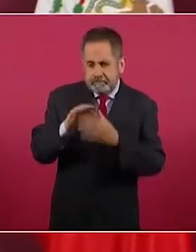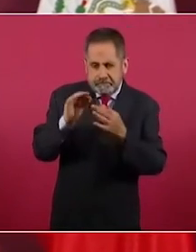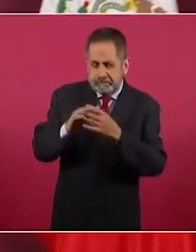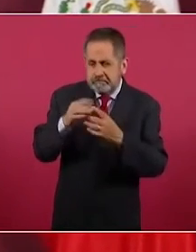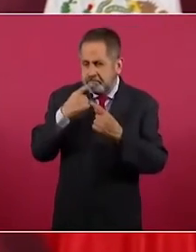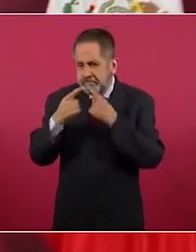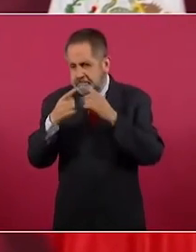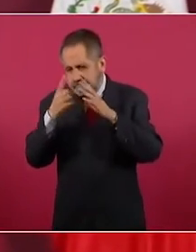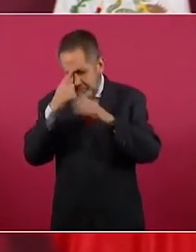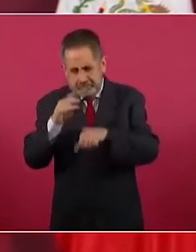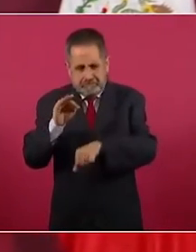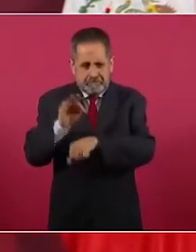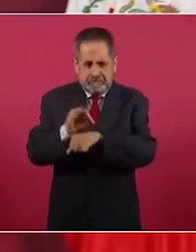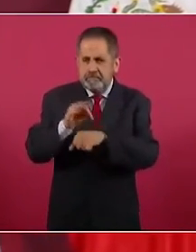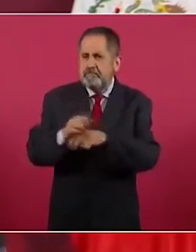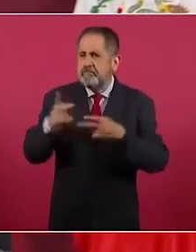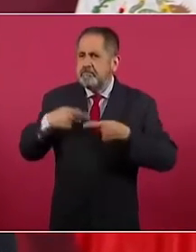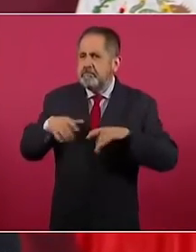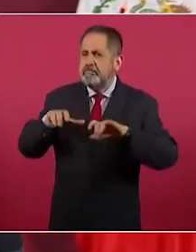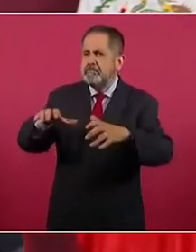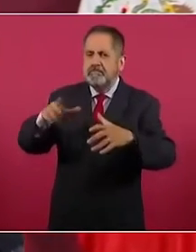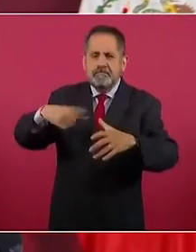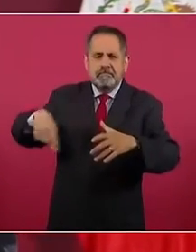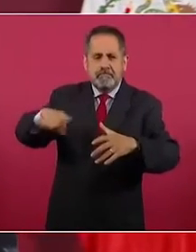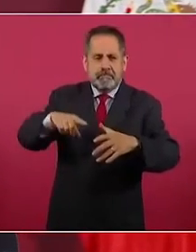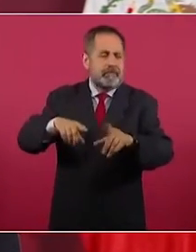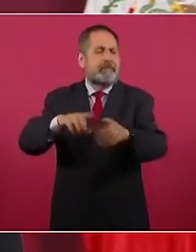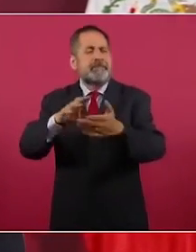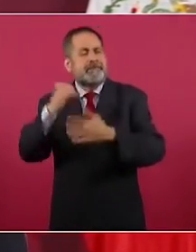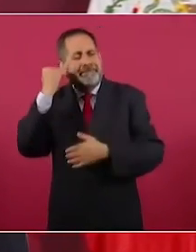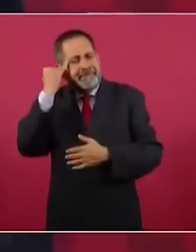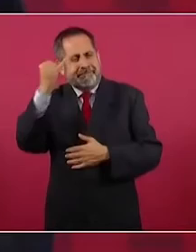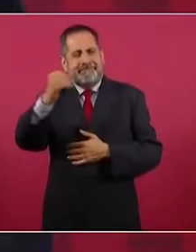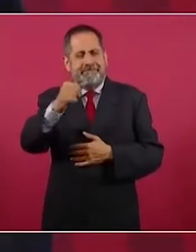estratégicas para proteger a la población. Imagínense lo de anoche.